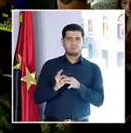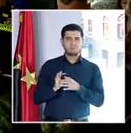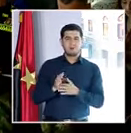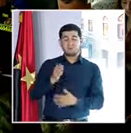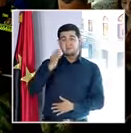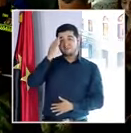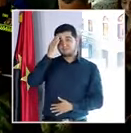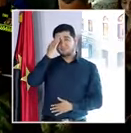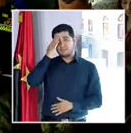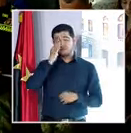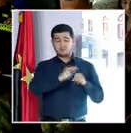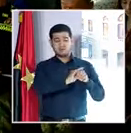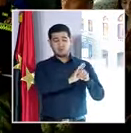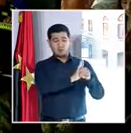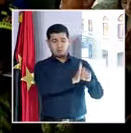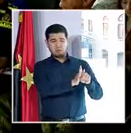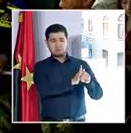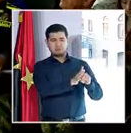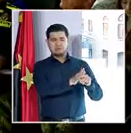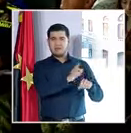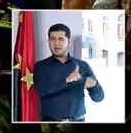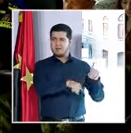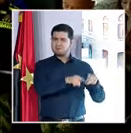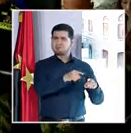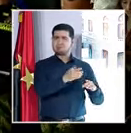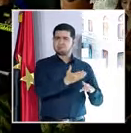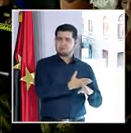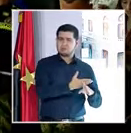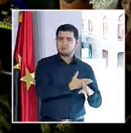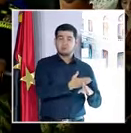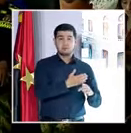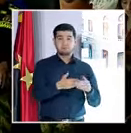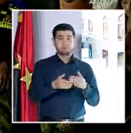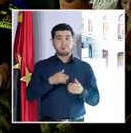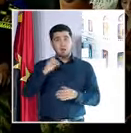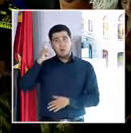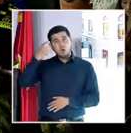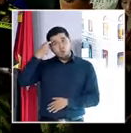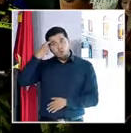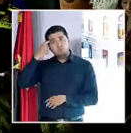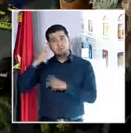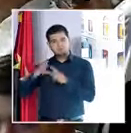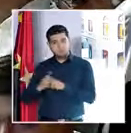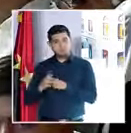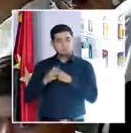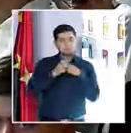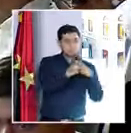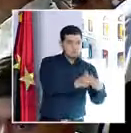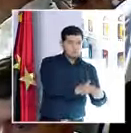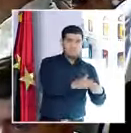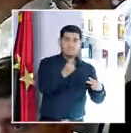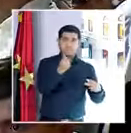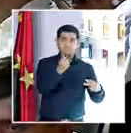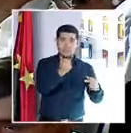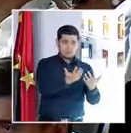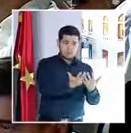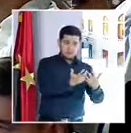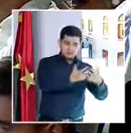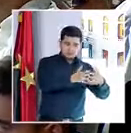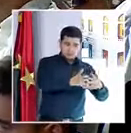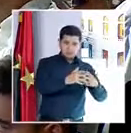pandemia, a través de créditos, a través de recursos para la micro, pequeña